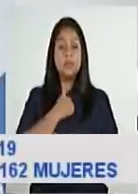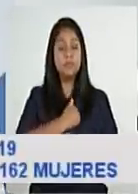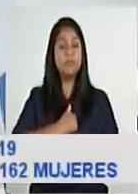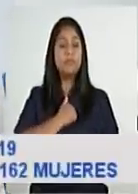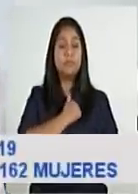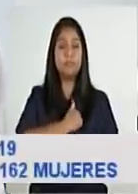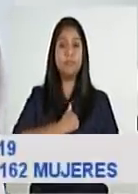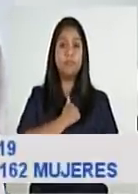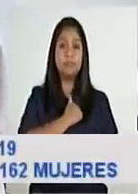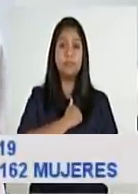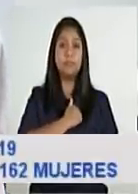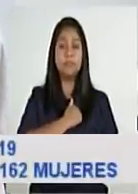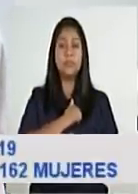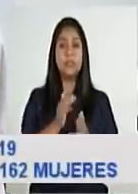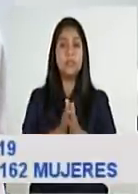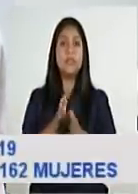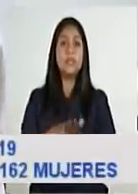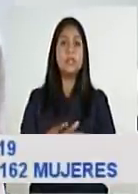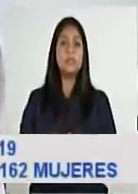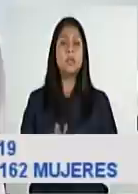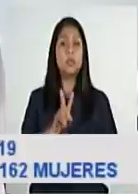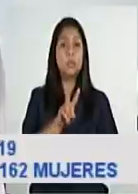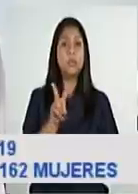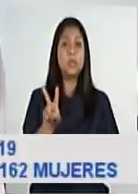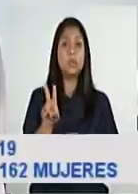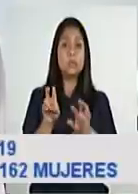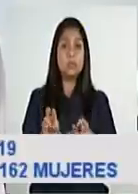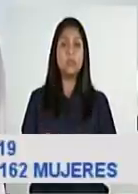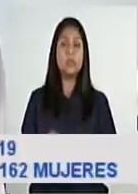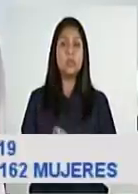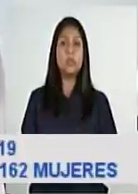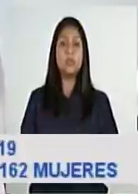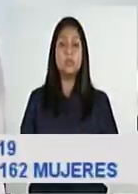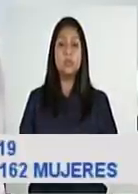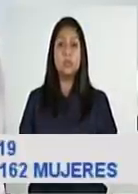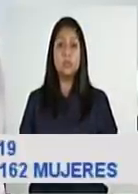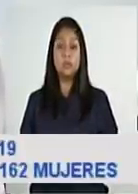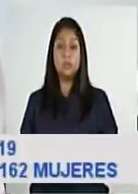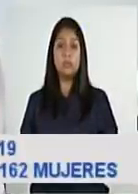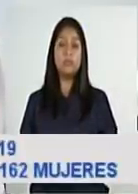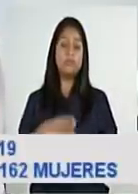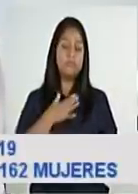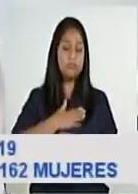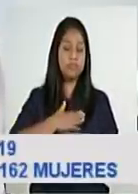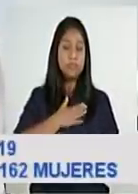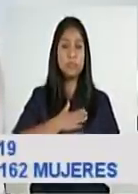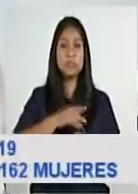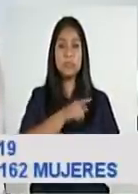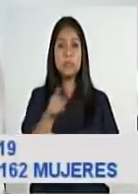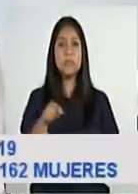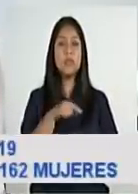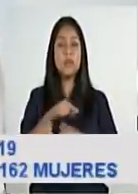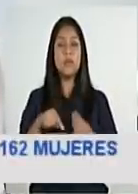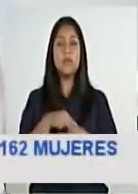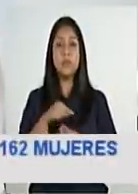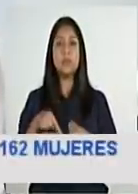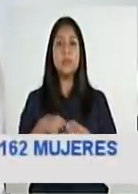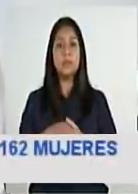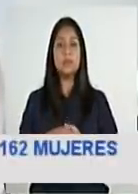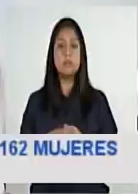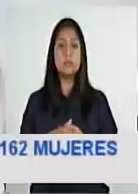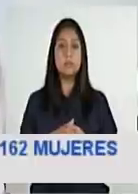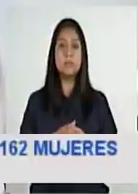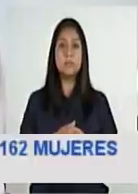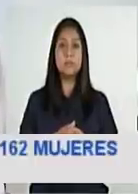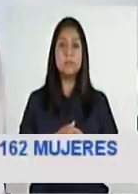Lamentamos profundamente el fallecimiento de 22 personas. Nuestras más sinceras condolencias para sus